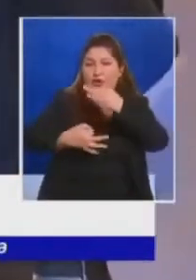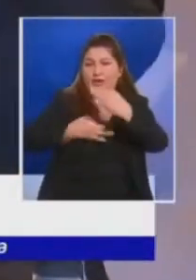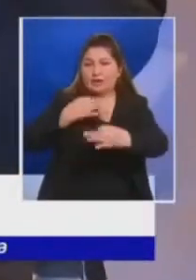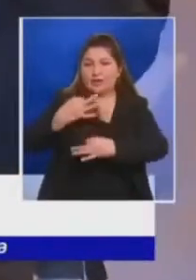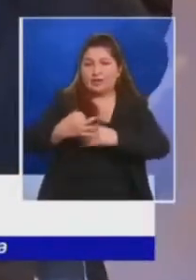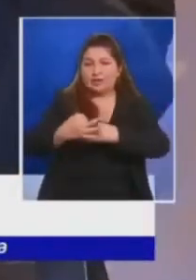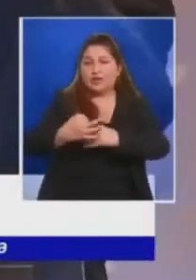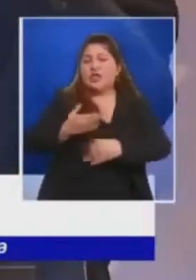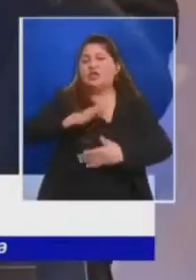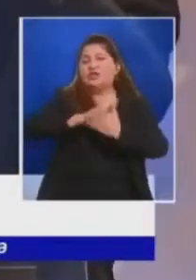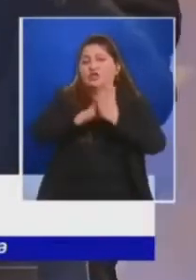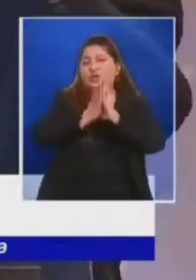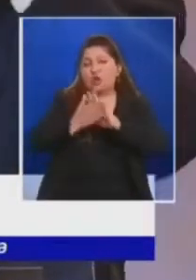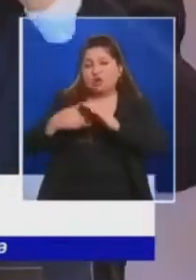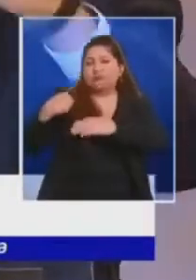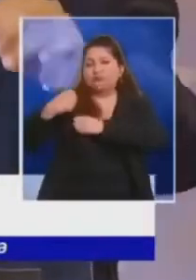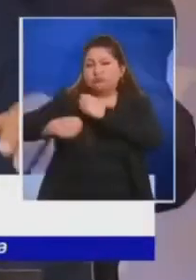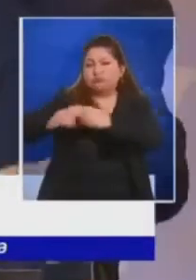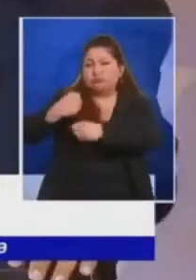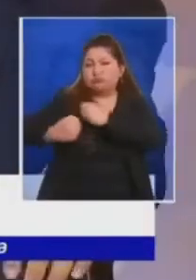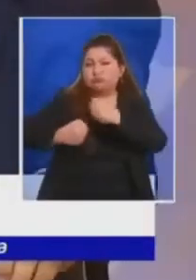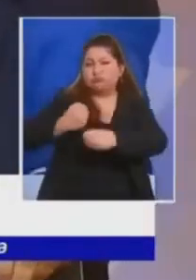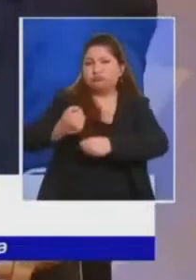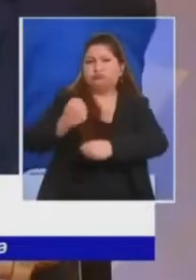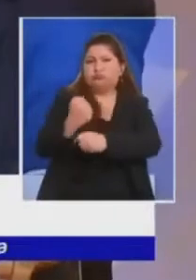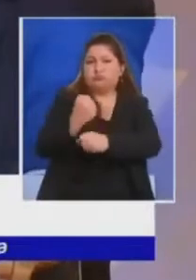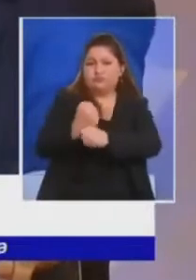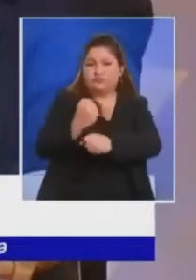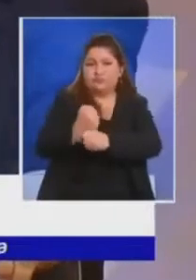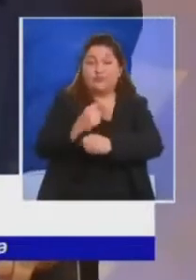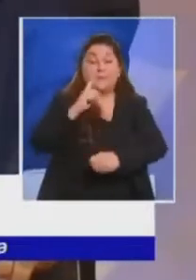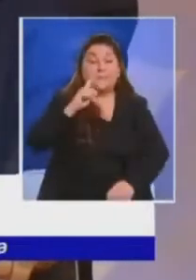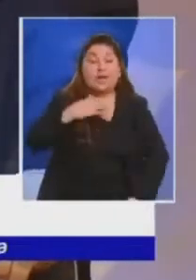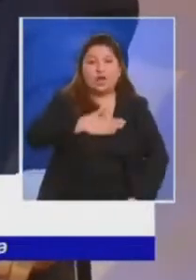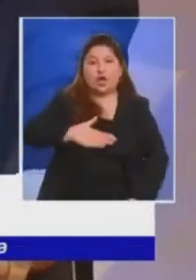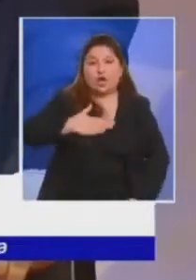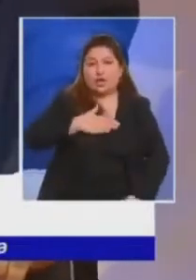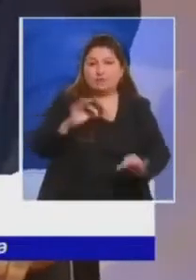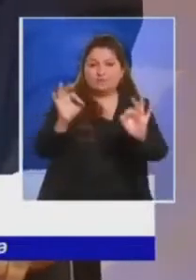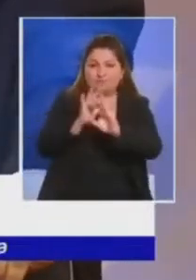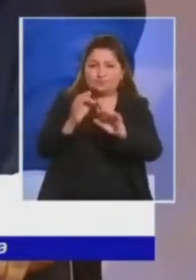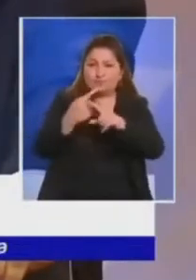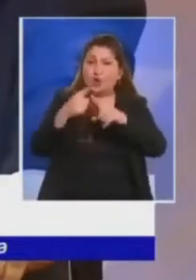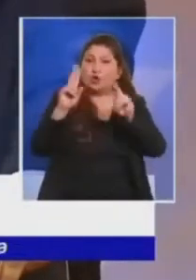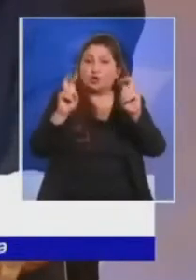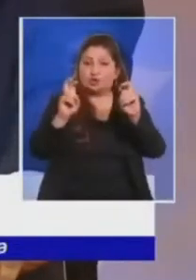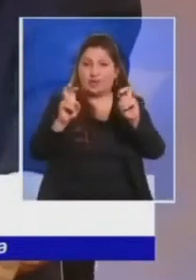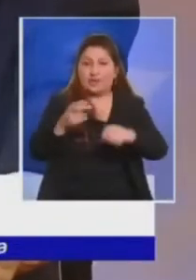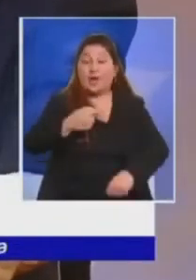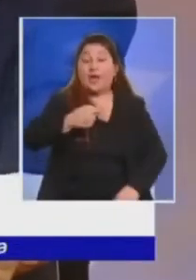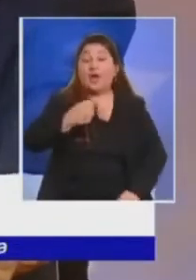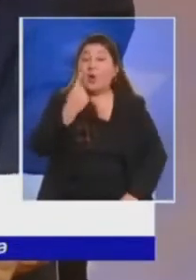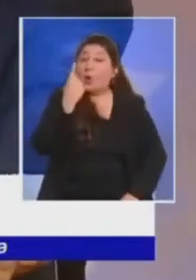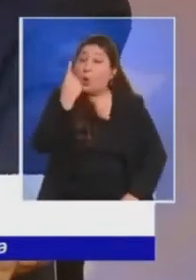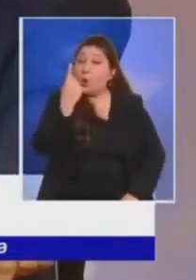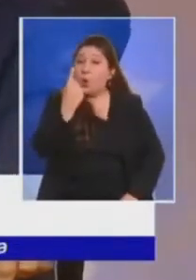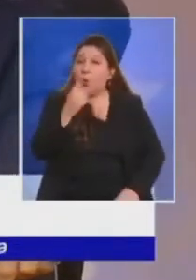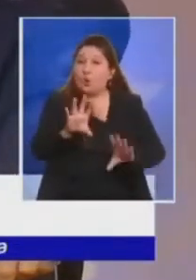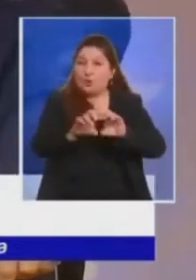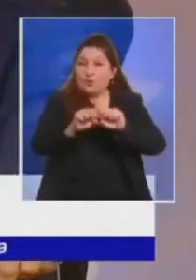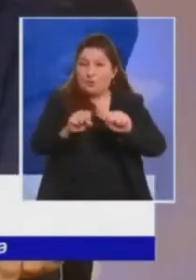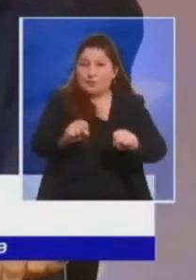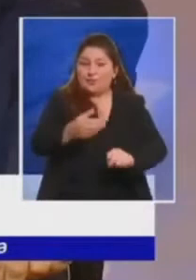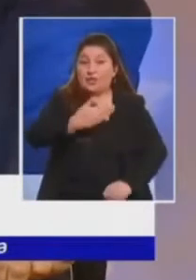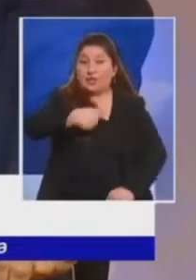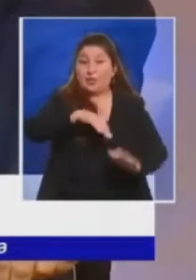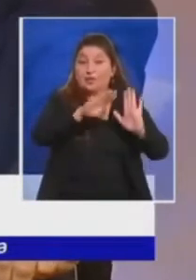todo el trabajo que hemos hecho a lo largo de los años. Pero me quiero referir a otro tema. Uno de los compromisos de nuestro programa es la